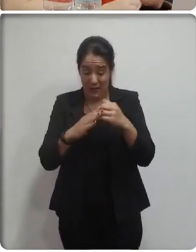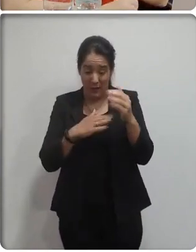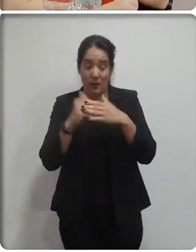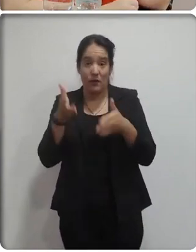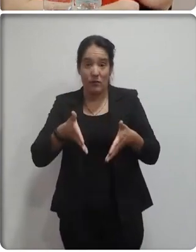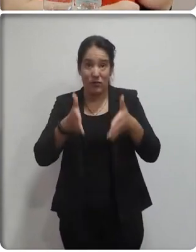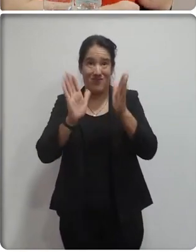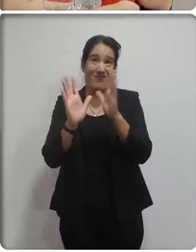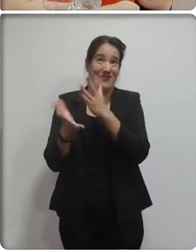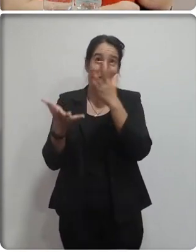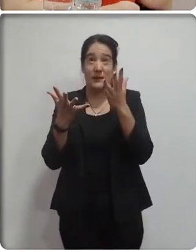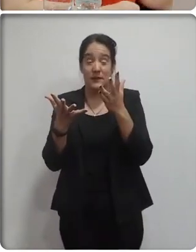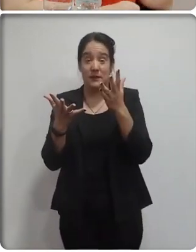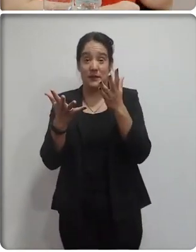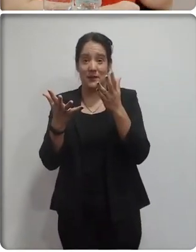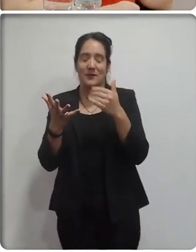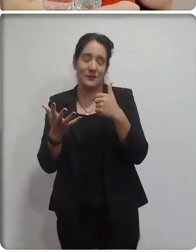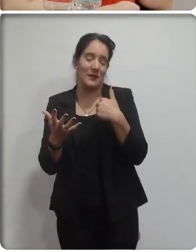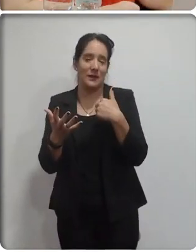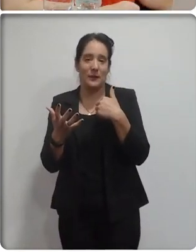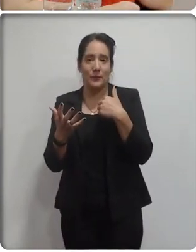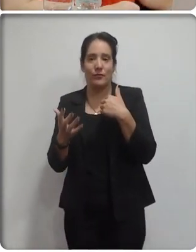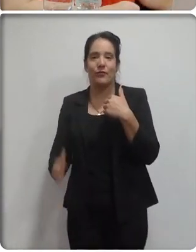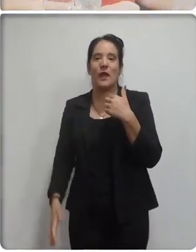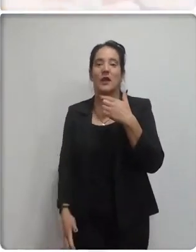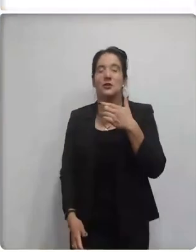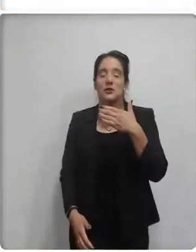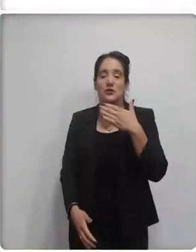mirá, un